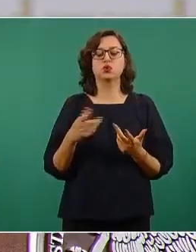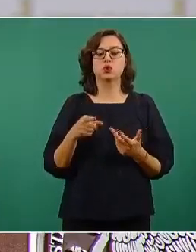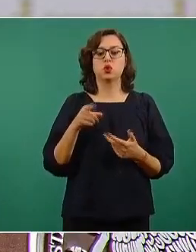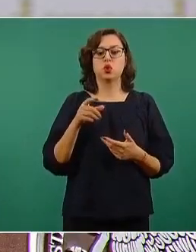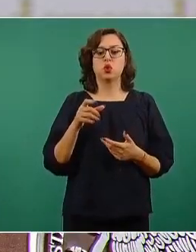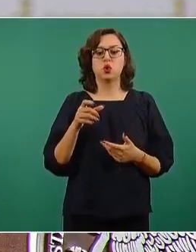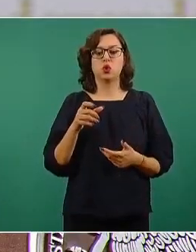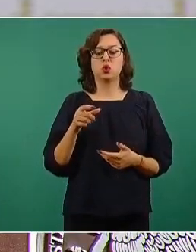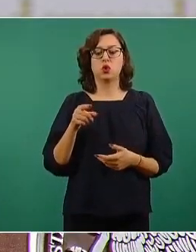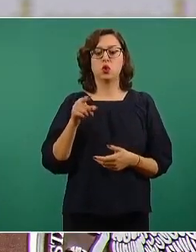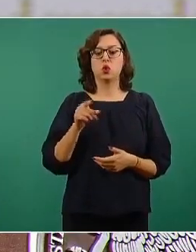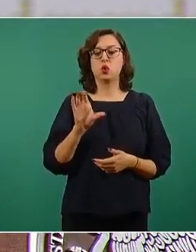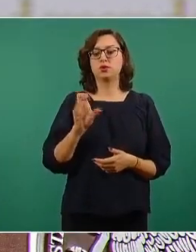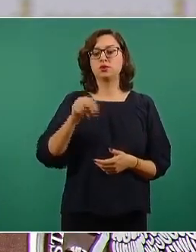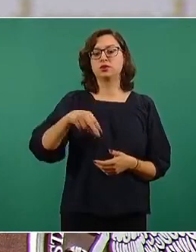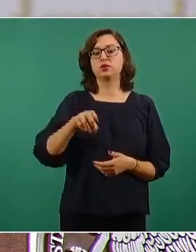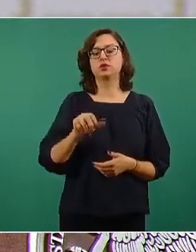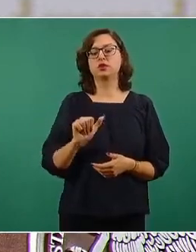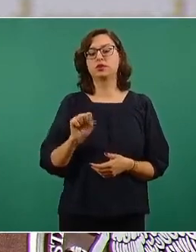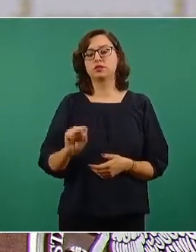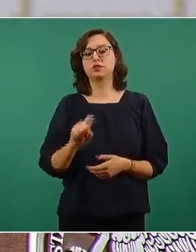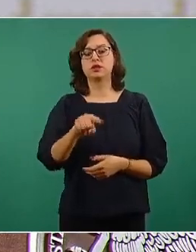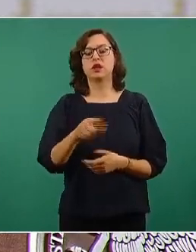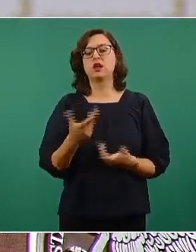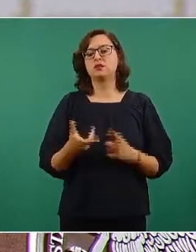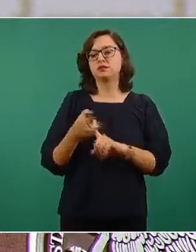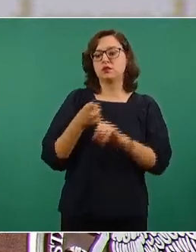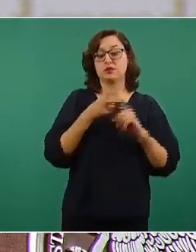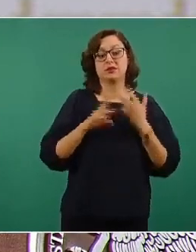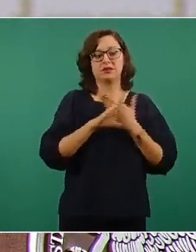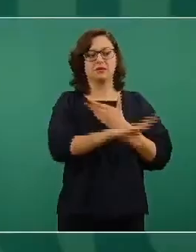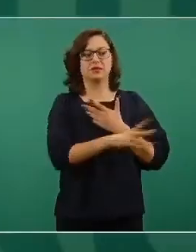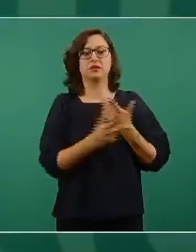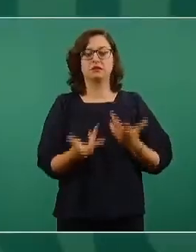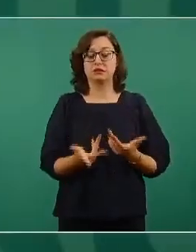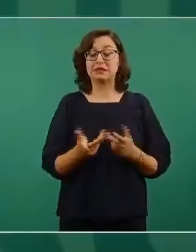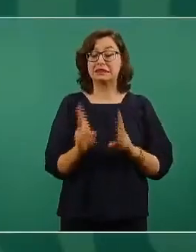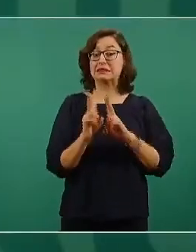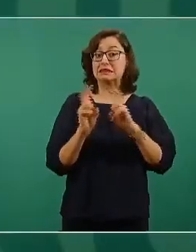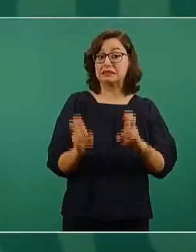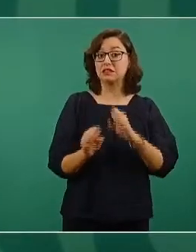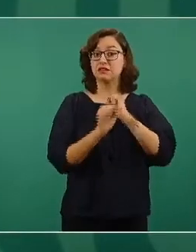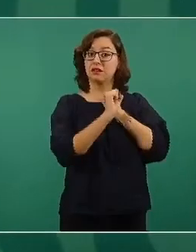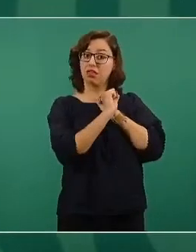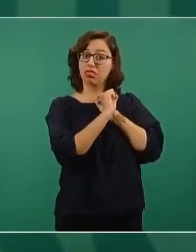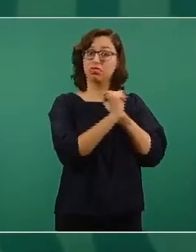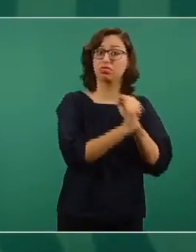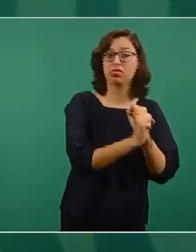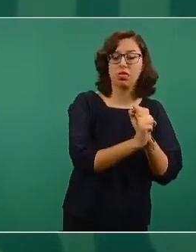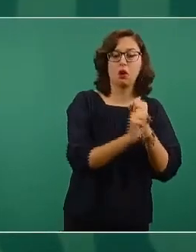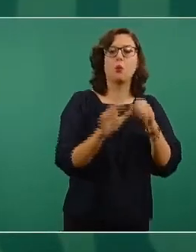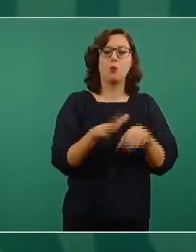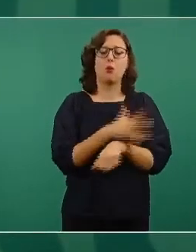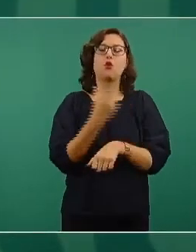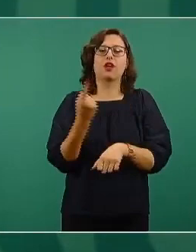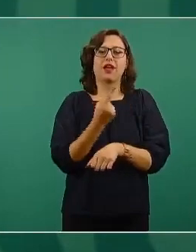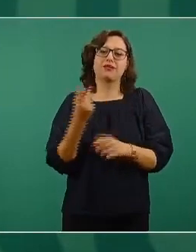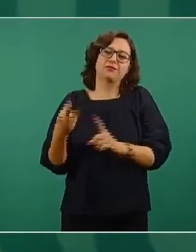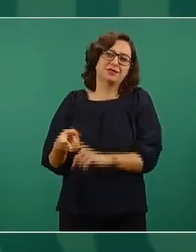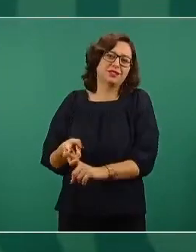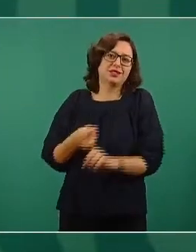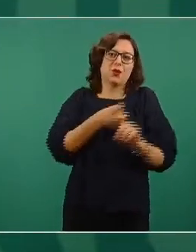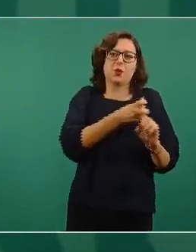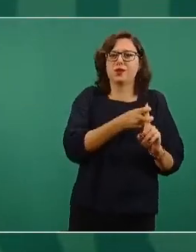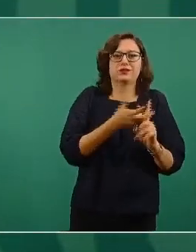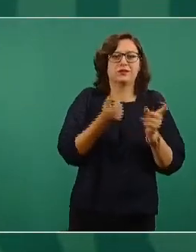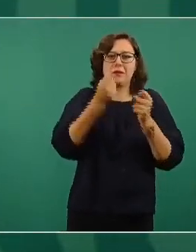Comisión Nacional Antisecuestros, porque al final del día el tema de trata también es un tema de privación ilegal de